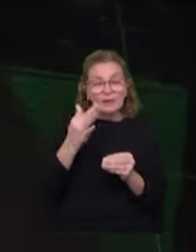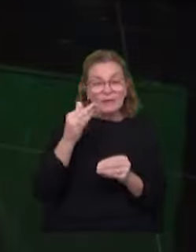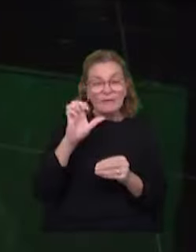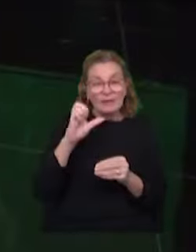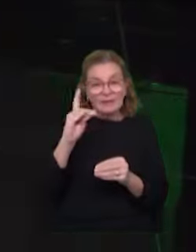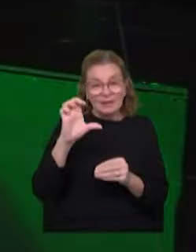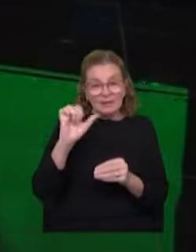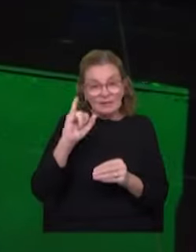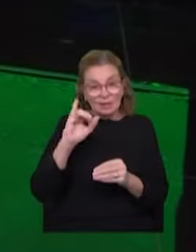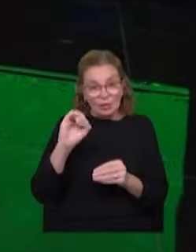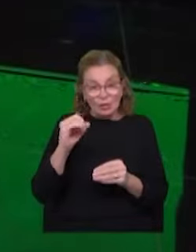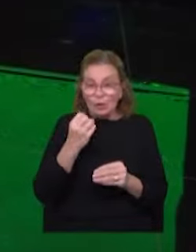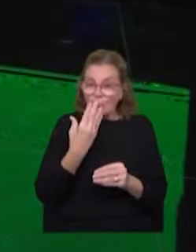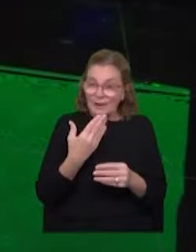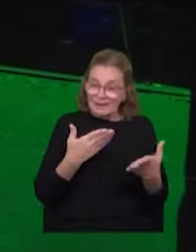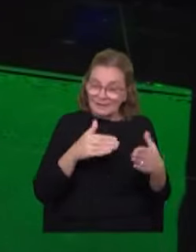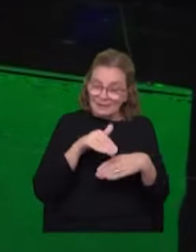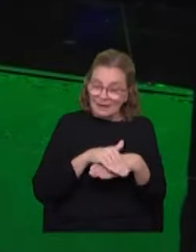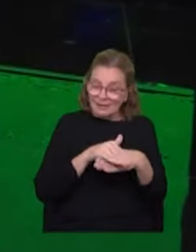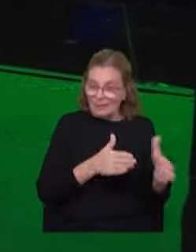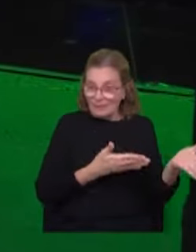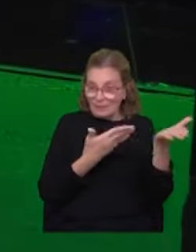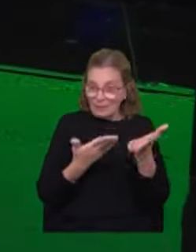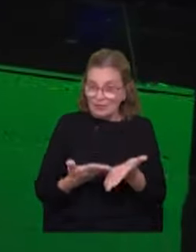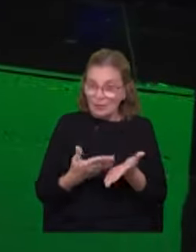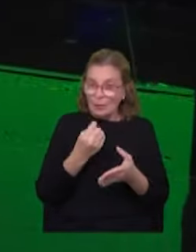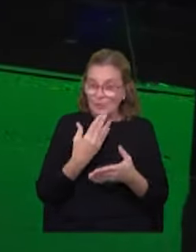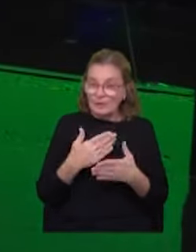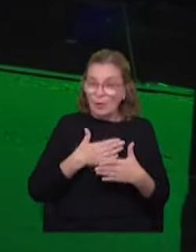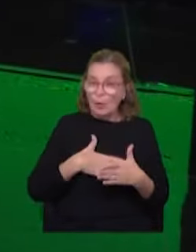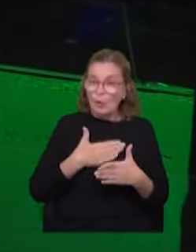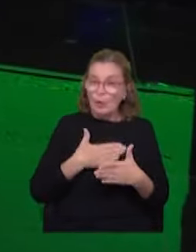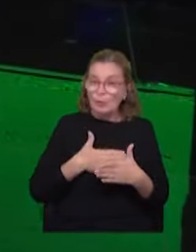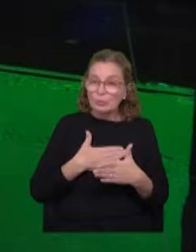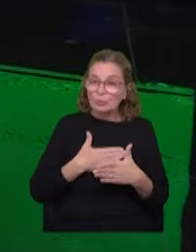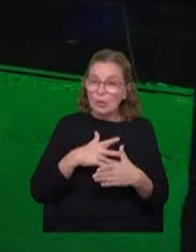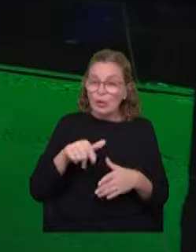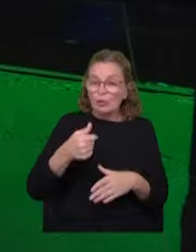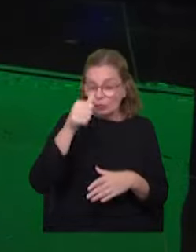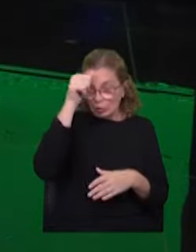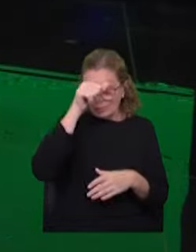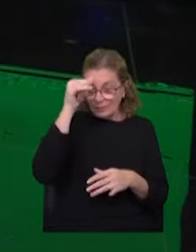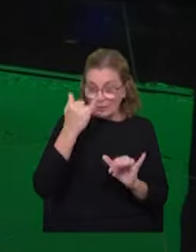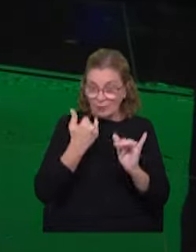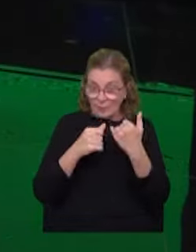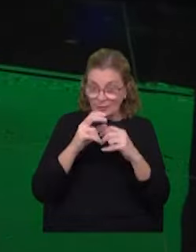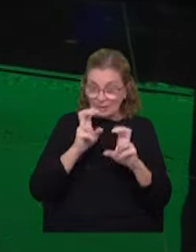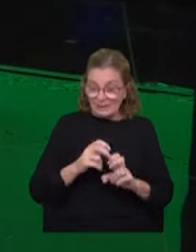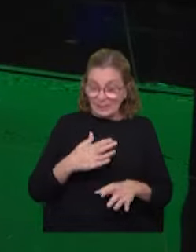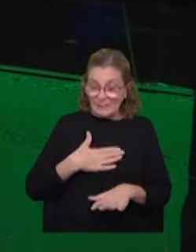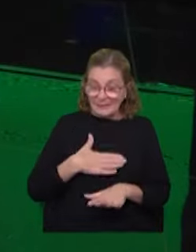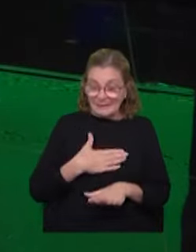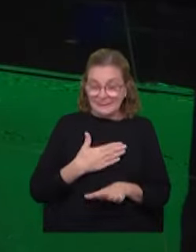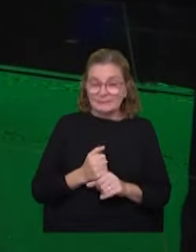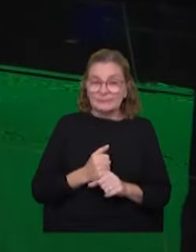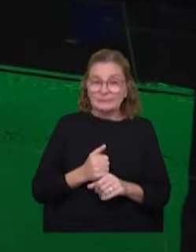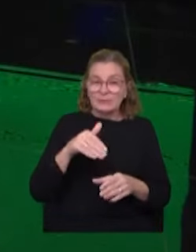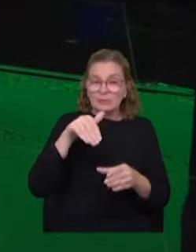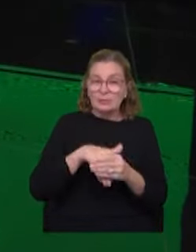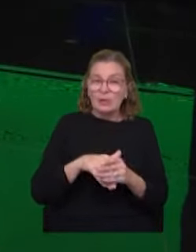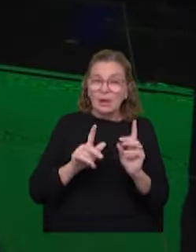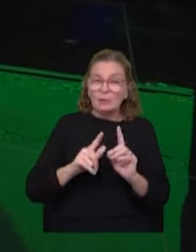quien ya se loamos Fed Qué tal Buenas tardes bienvenido Buenas tardes José un gusto compartir otro domingo con información análisis un placer un placer pisitos